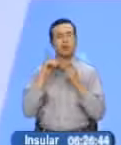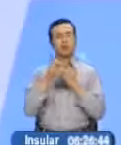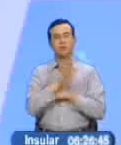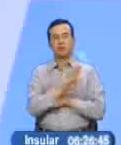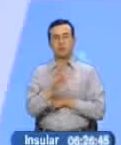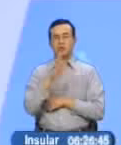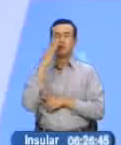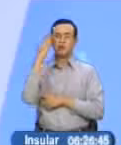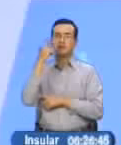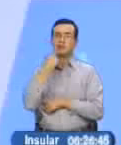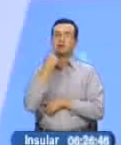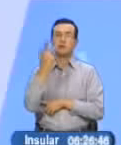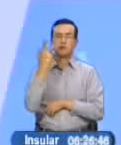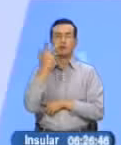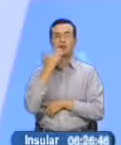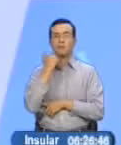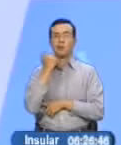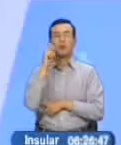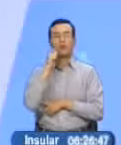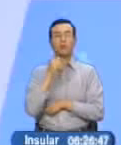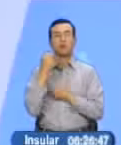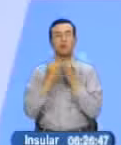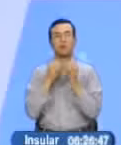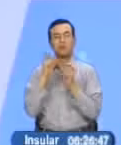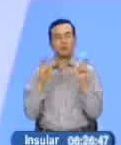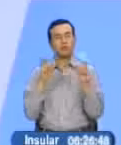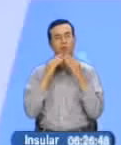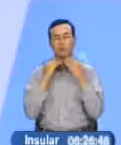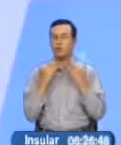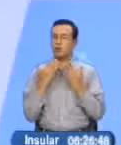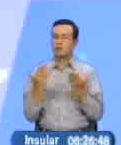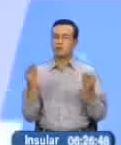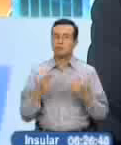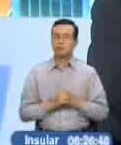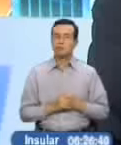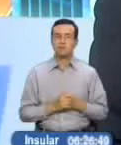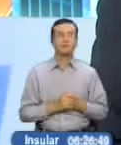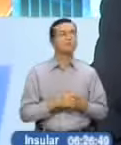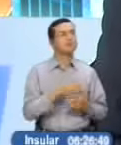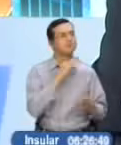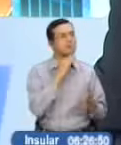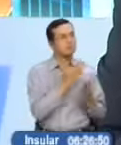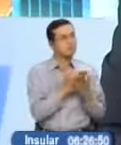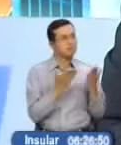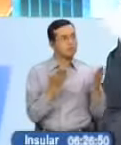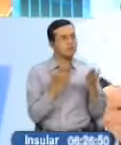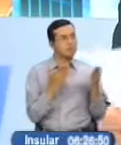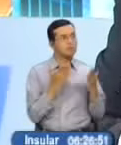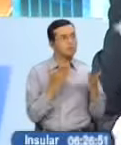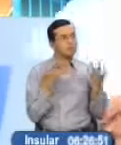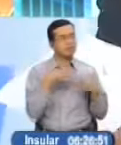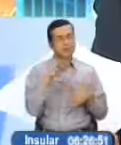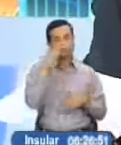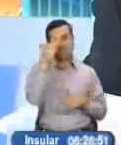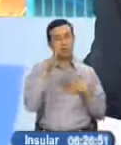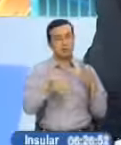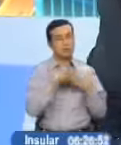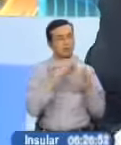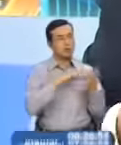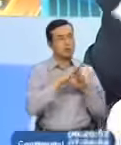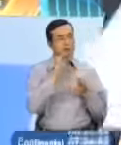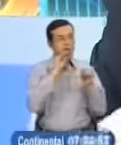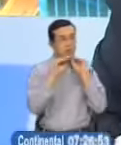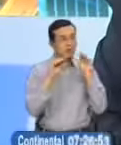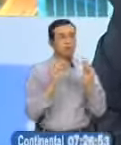que como el alcalde lo dice, lo mejor de Cuenca, la amabilidad de su gente. Bien, muchas gracias, doña Tania, y ya sabemos, estamos todos invitados, así